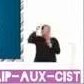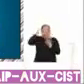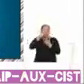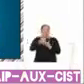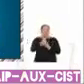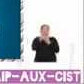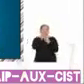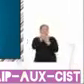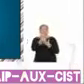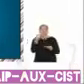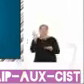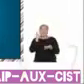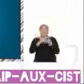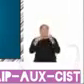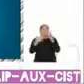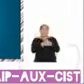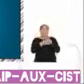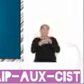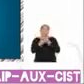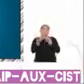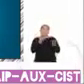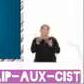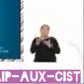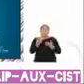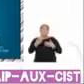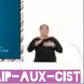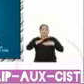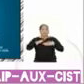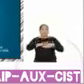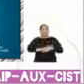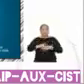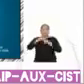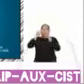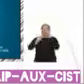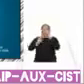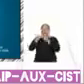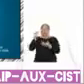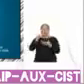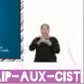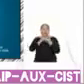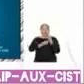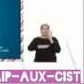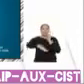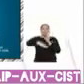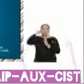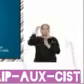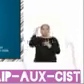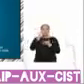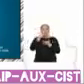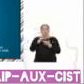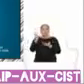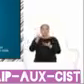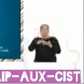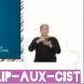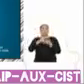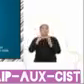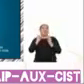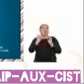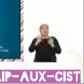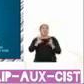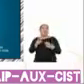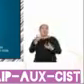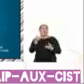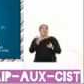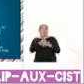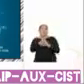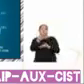facilitar un mejor acceso a servicios y comodidades. Las personas con más educación tienen más posibilidades de conseguir